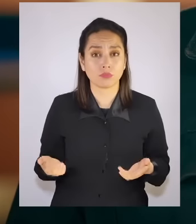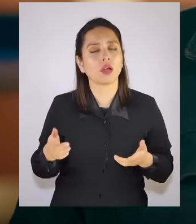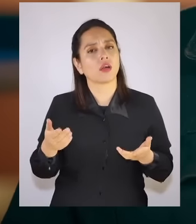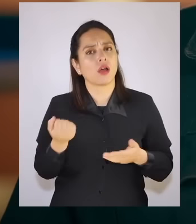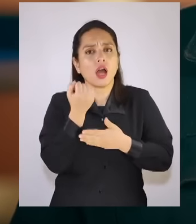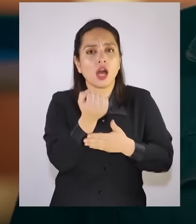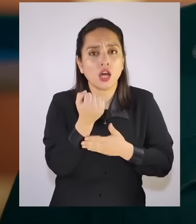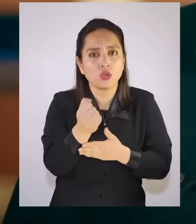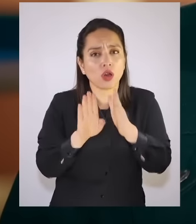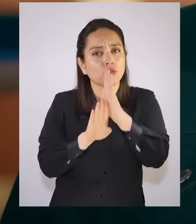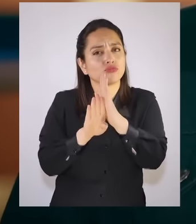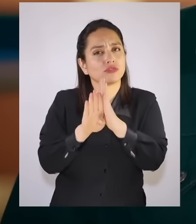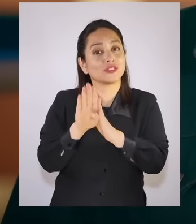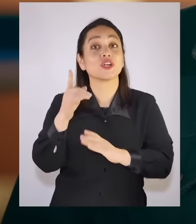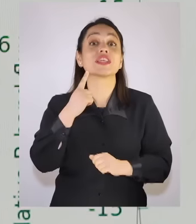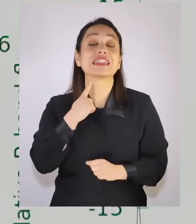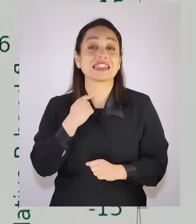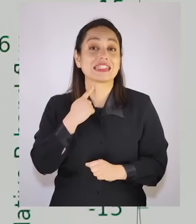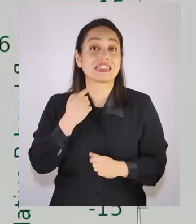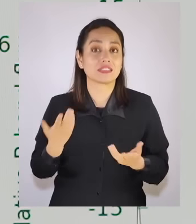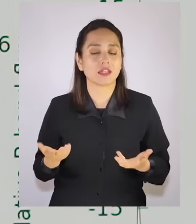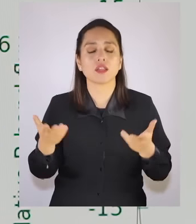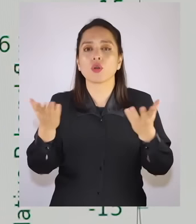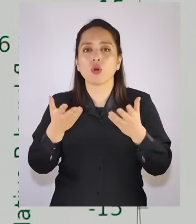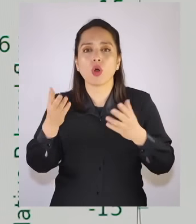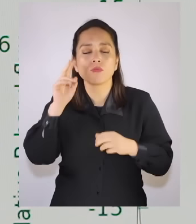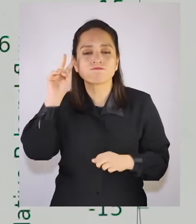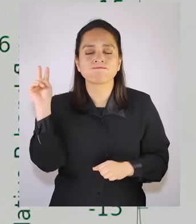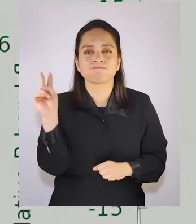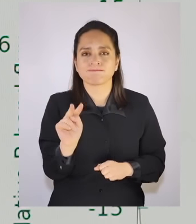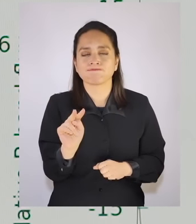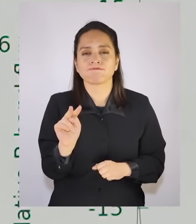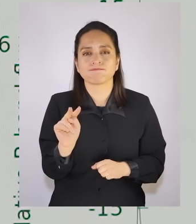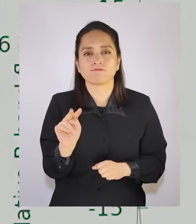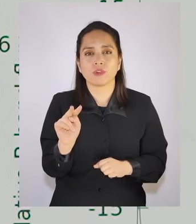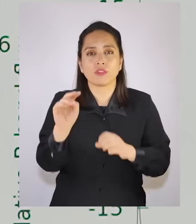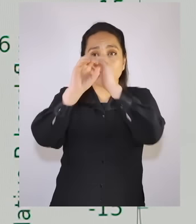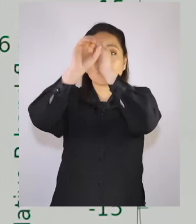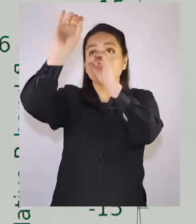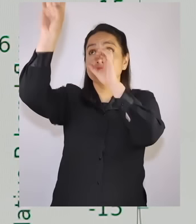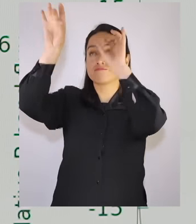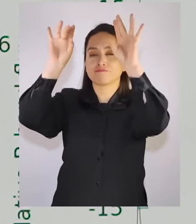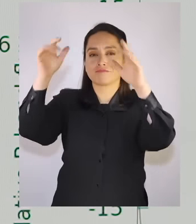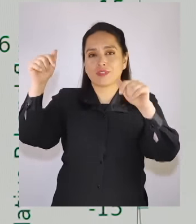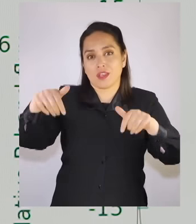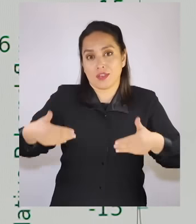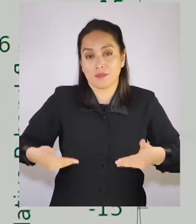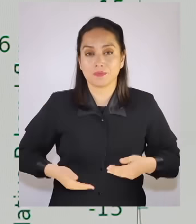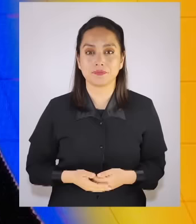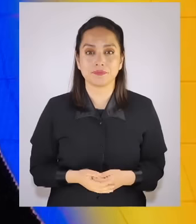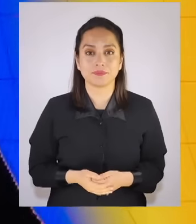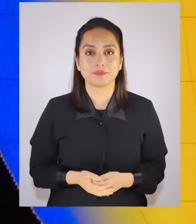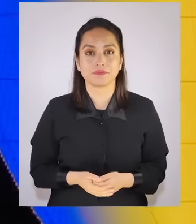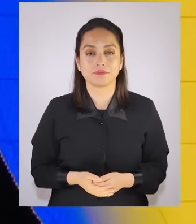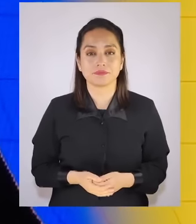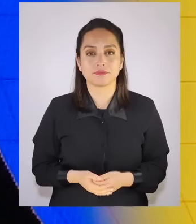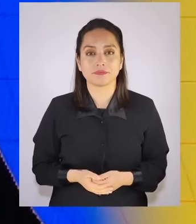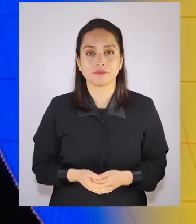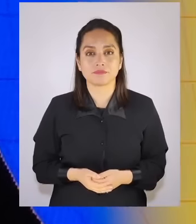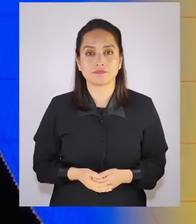un desarrollo bastante interesante de cómo ver la astronomía de hoy en día.